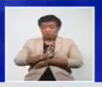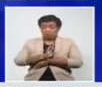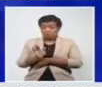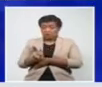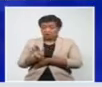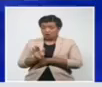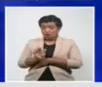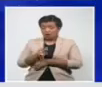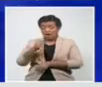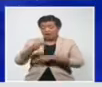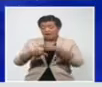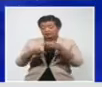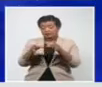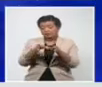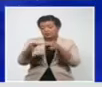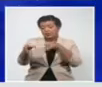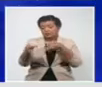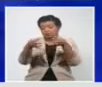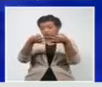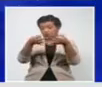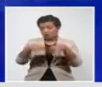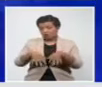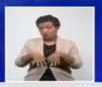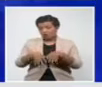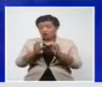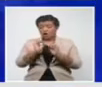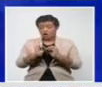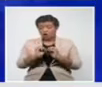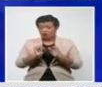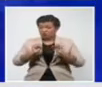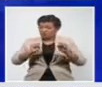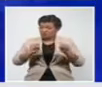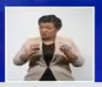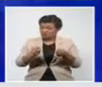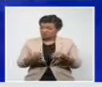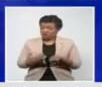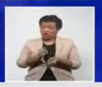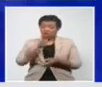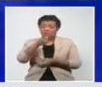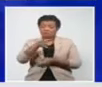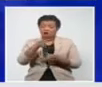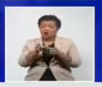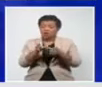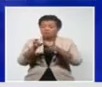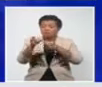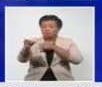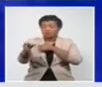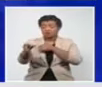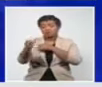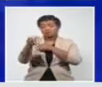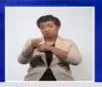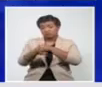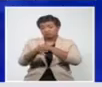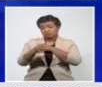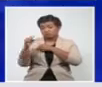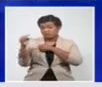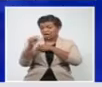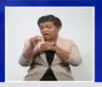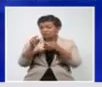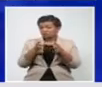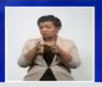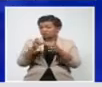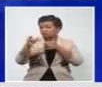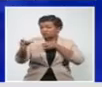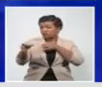aislamiento. Es decir, si él tiene que necesariamente pasar al centro de aislamiento institucional, ¿cómo se va a establecer a partir de